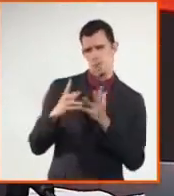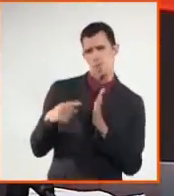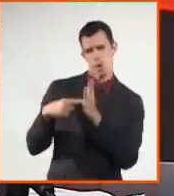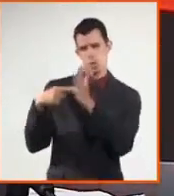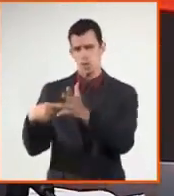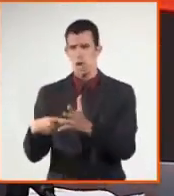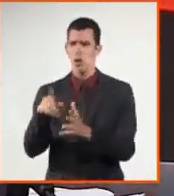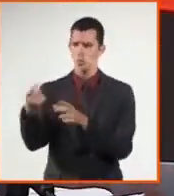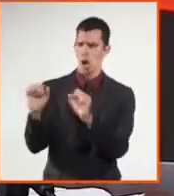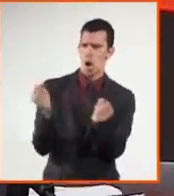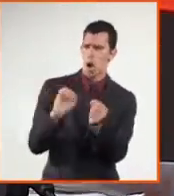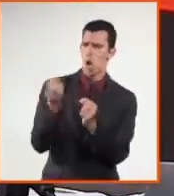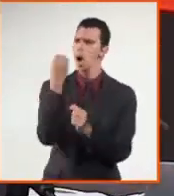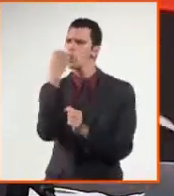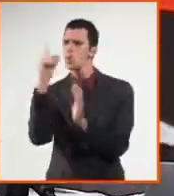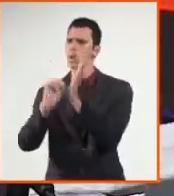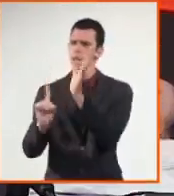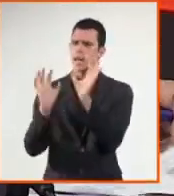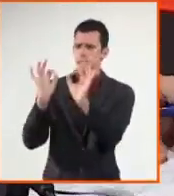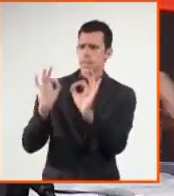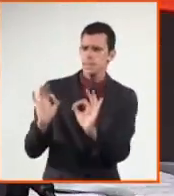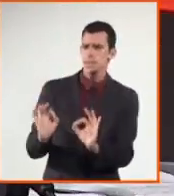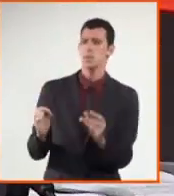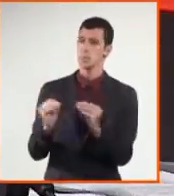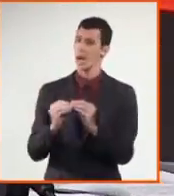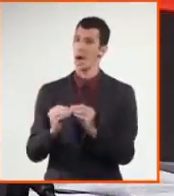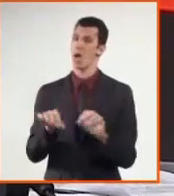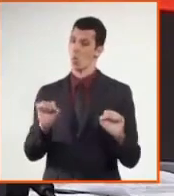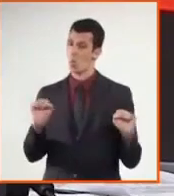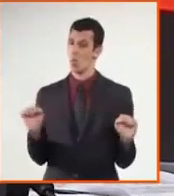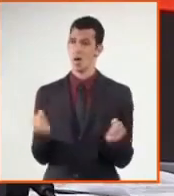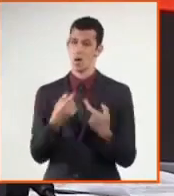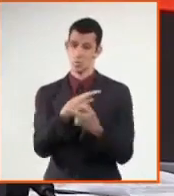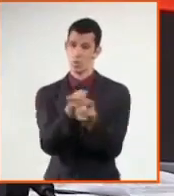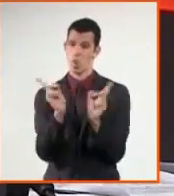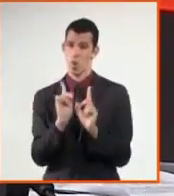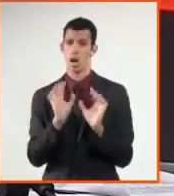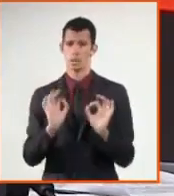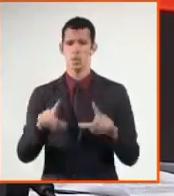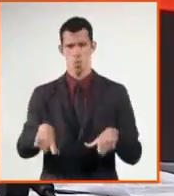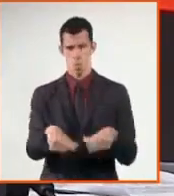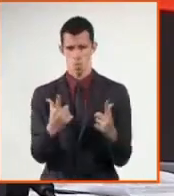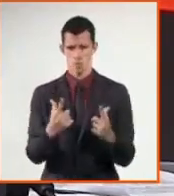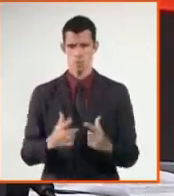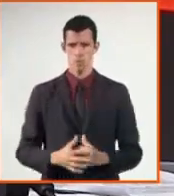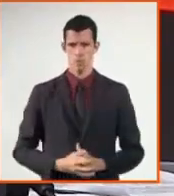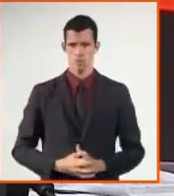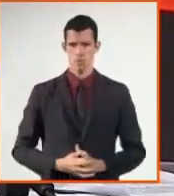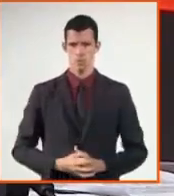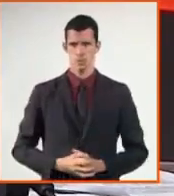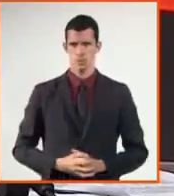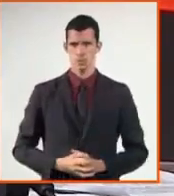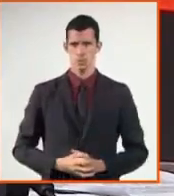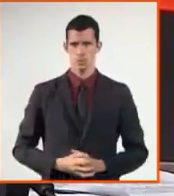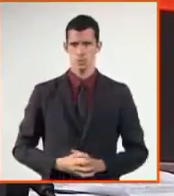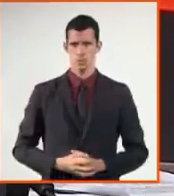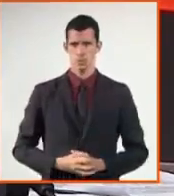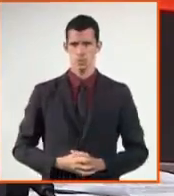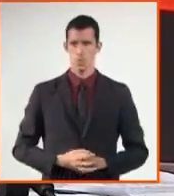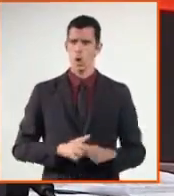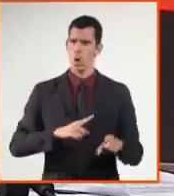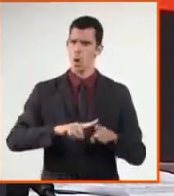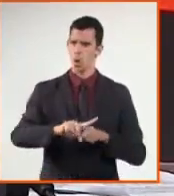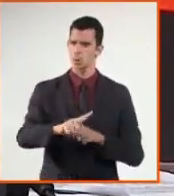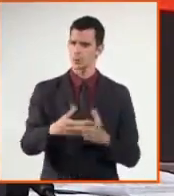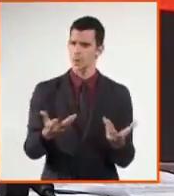pero sí es necesario ajustar estos consumos por otro lado garantizar el apagado del alumbrado público en el horario diurno